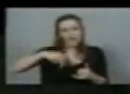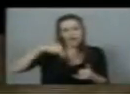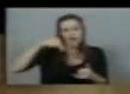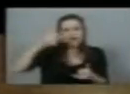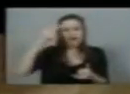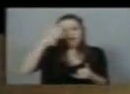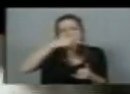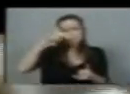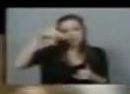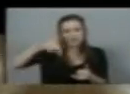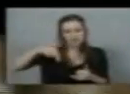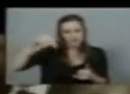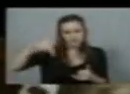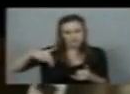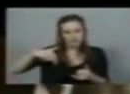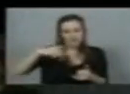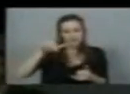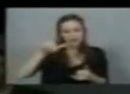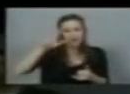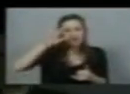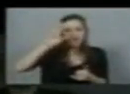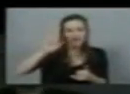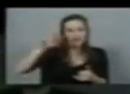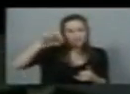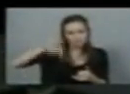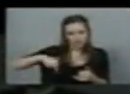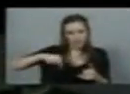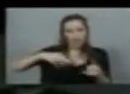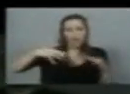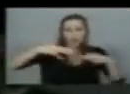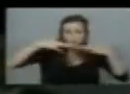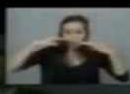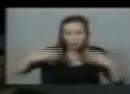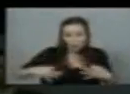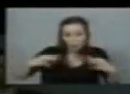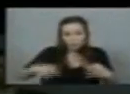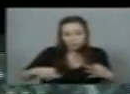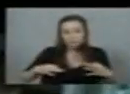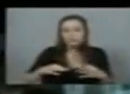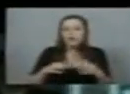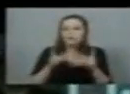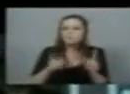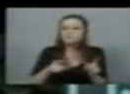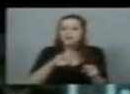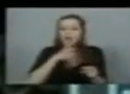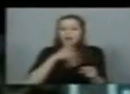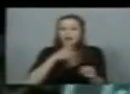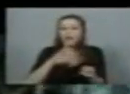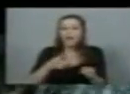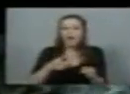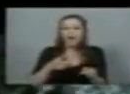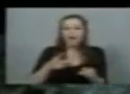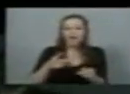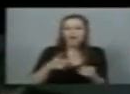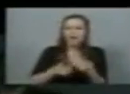HHM y LRP, que coinciden con las iniciales de Héctor Horacio